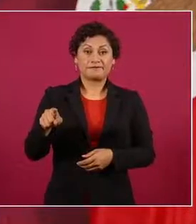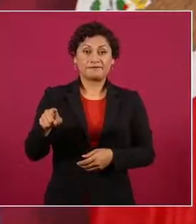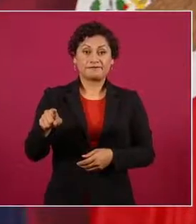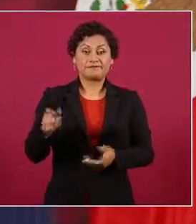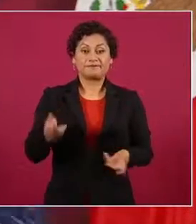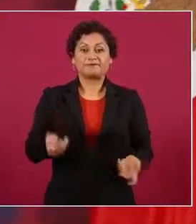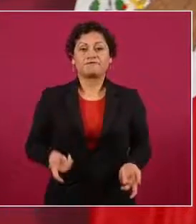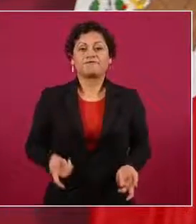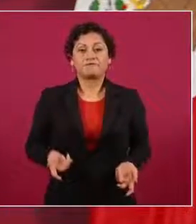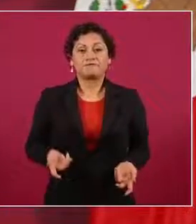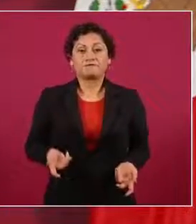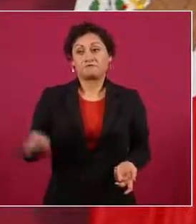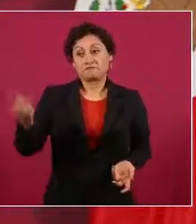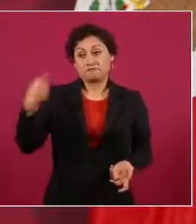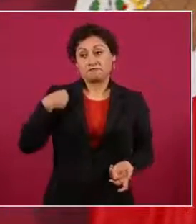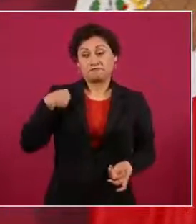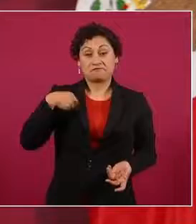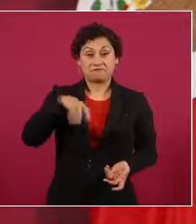pues no nos quieren.